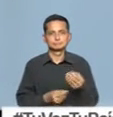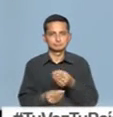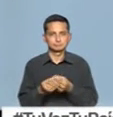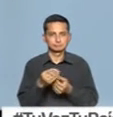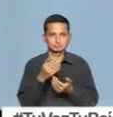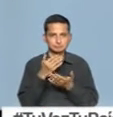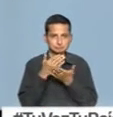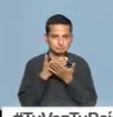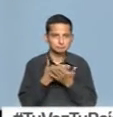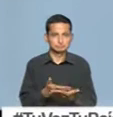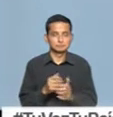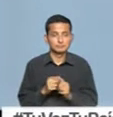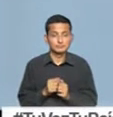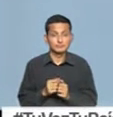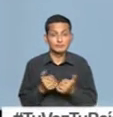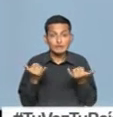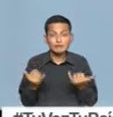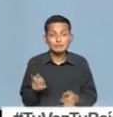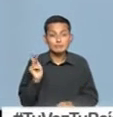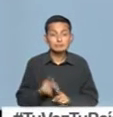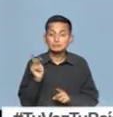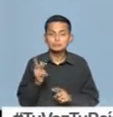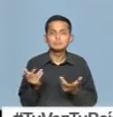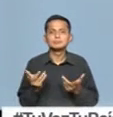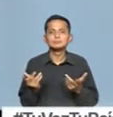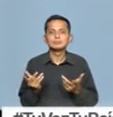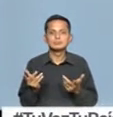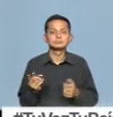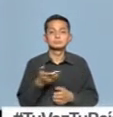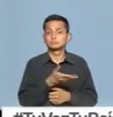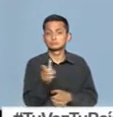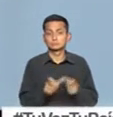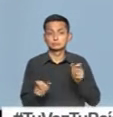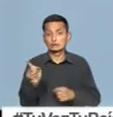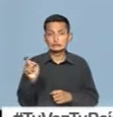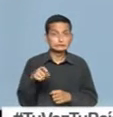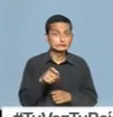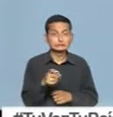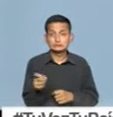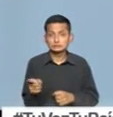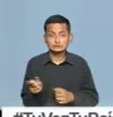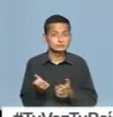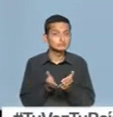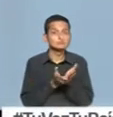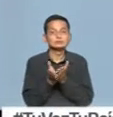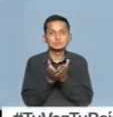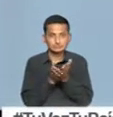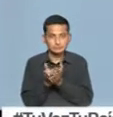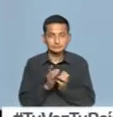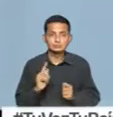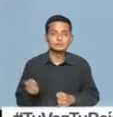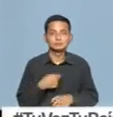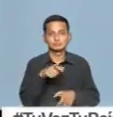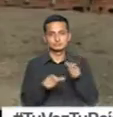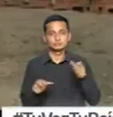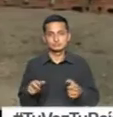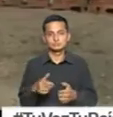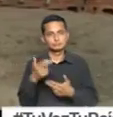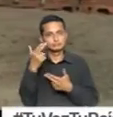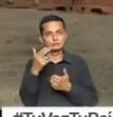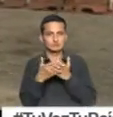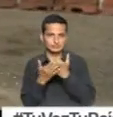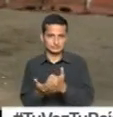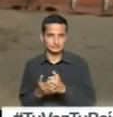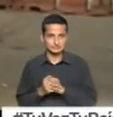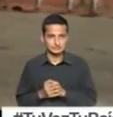para particularmente en este caso atender también las necesidades ya del servicio de nuestros soldados.